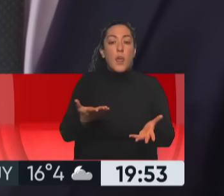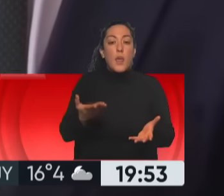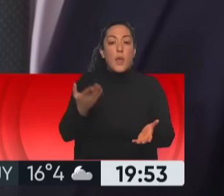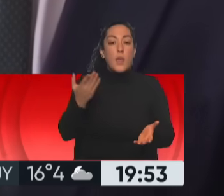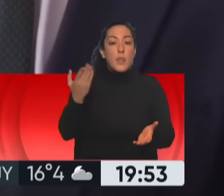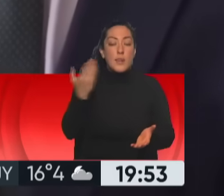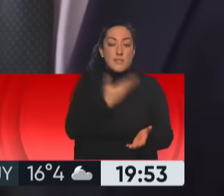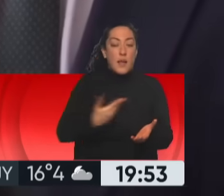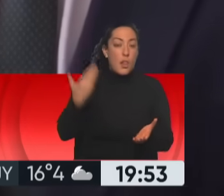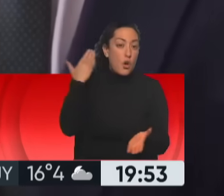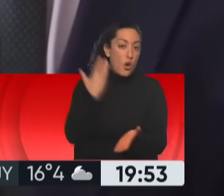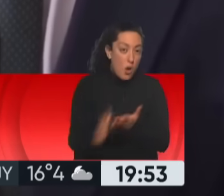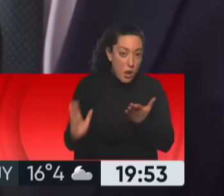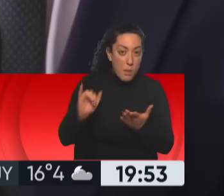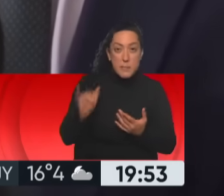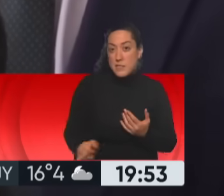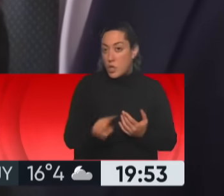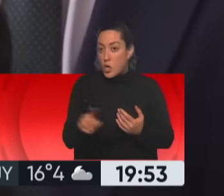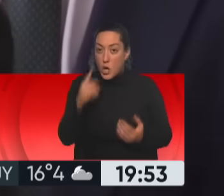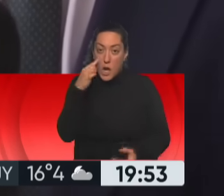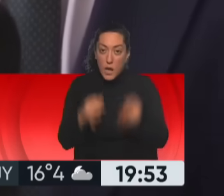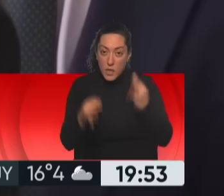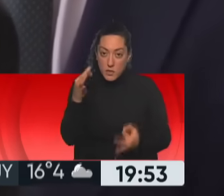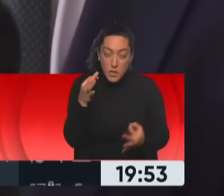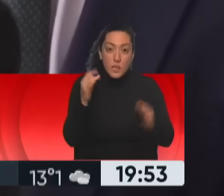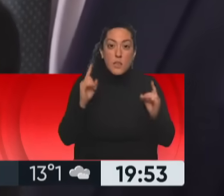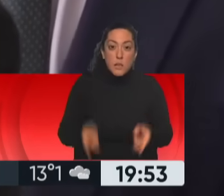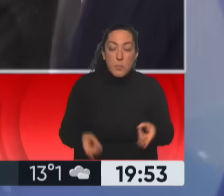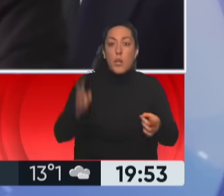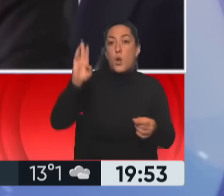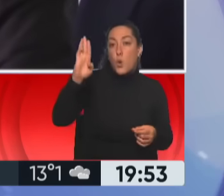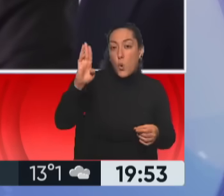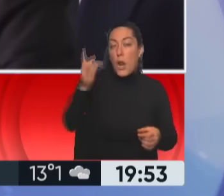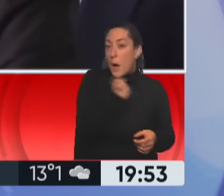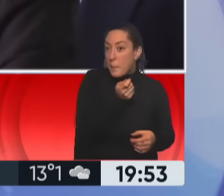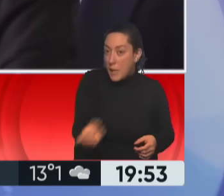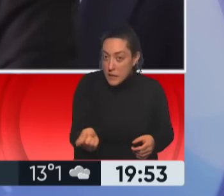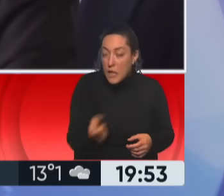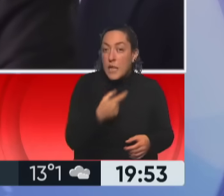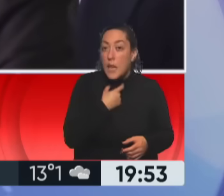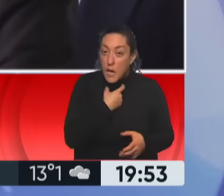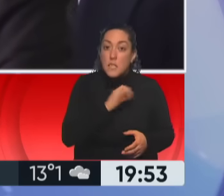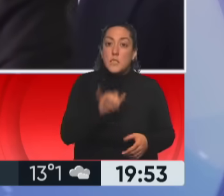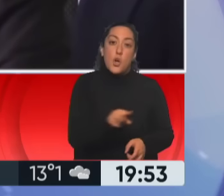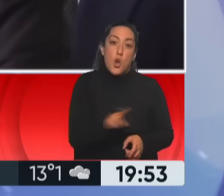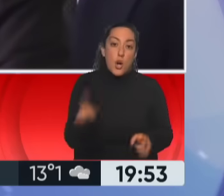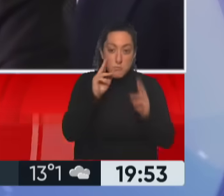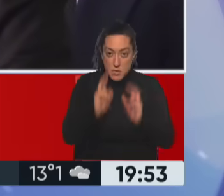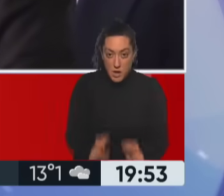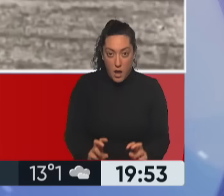de Estado e incluso también el intento de asesinato del mandatario actual, Lula da